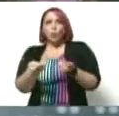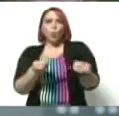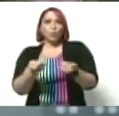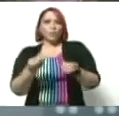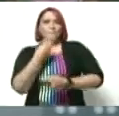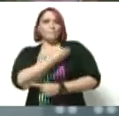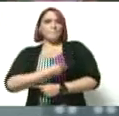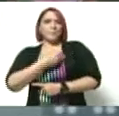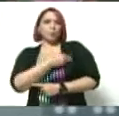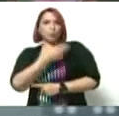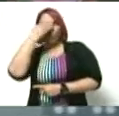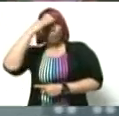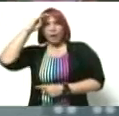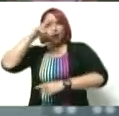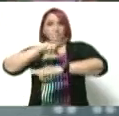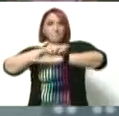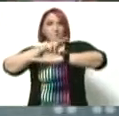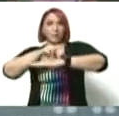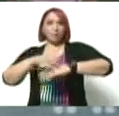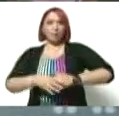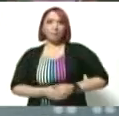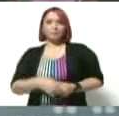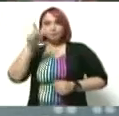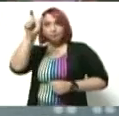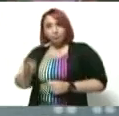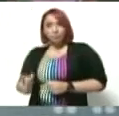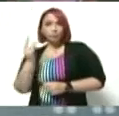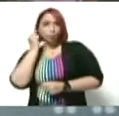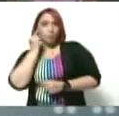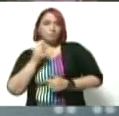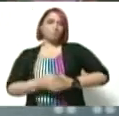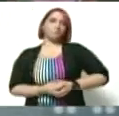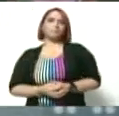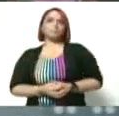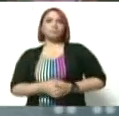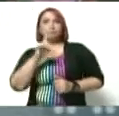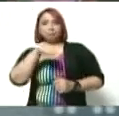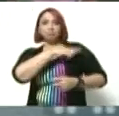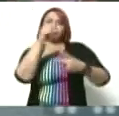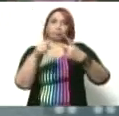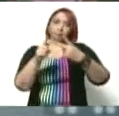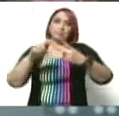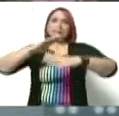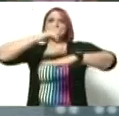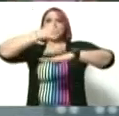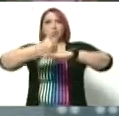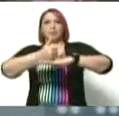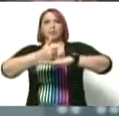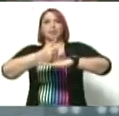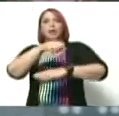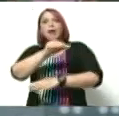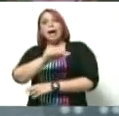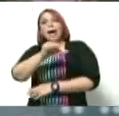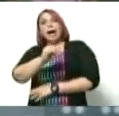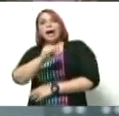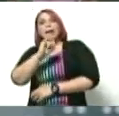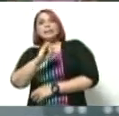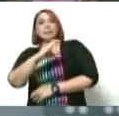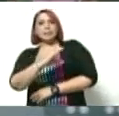misión médica cubana la doctora jasmine almaza estará la directora de la cidh de guanapa